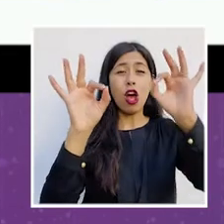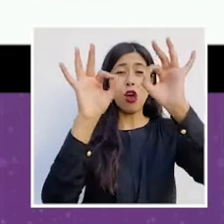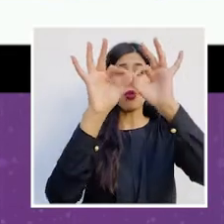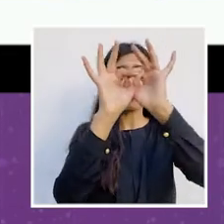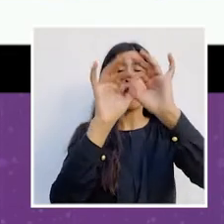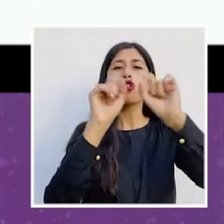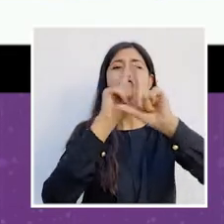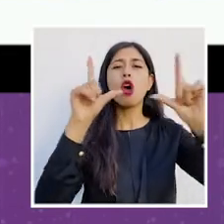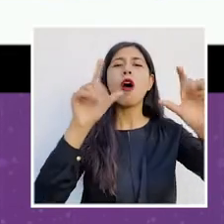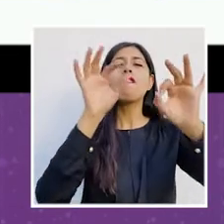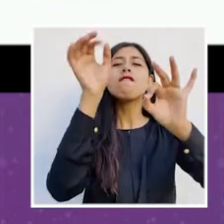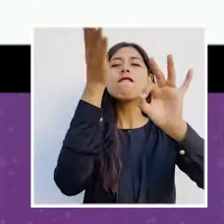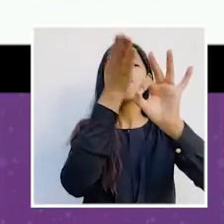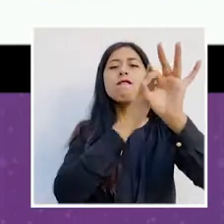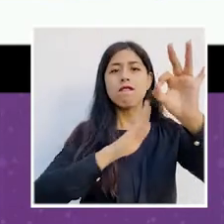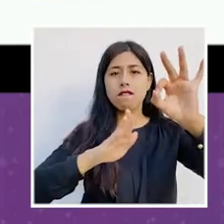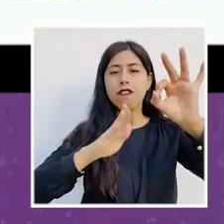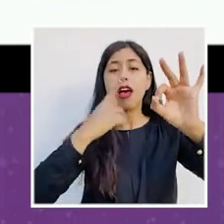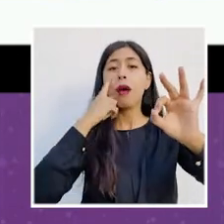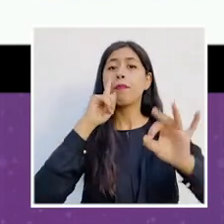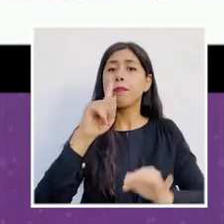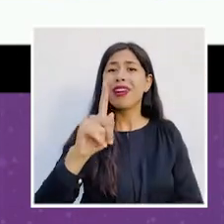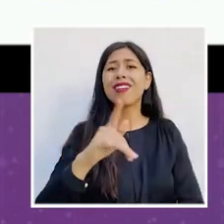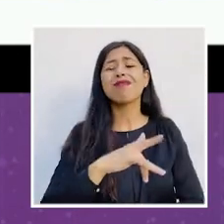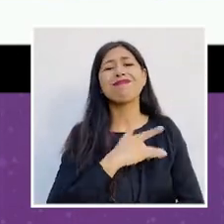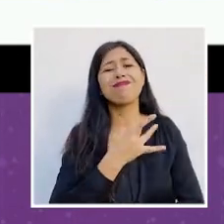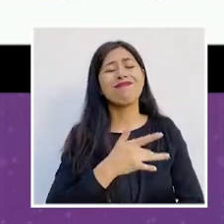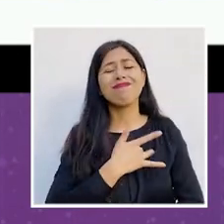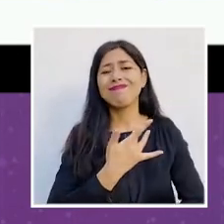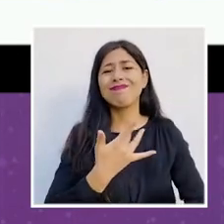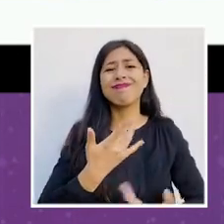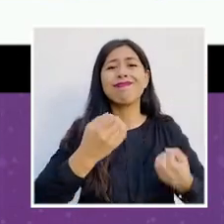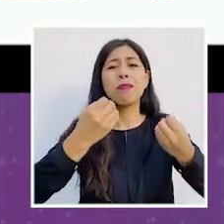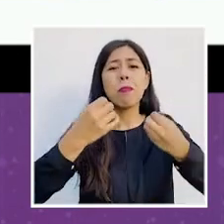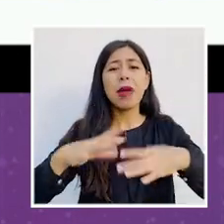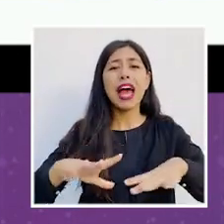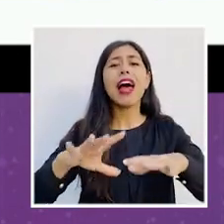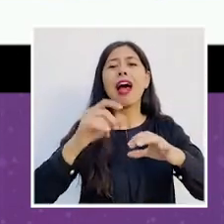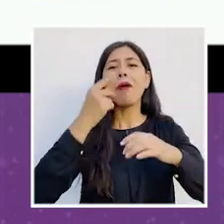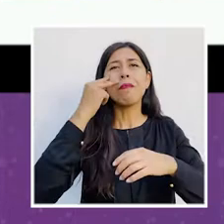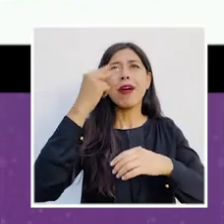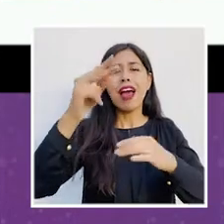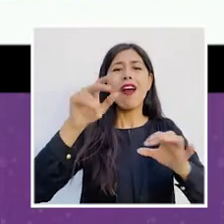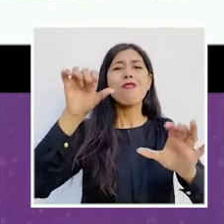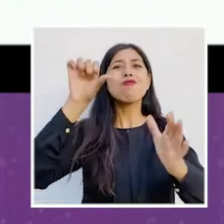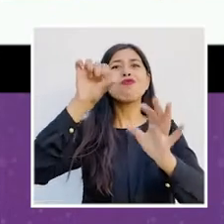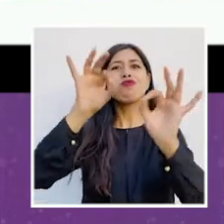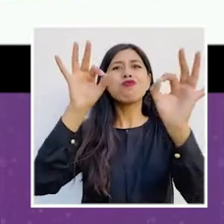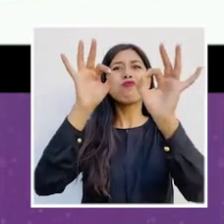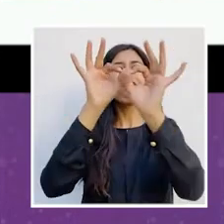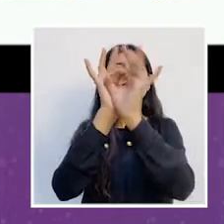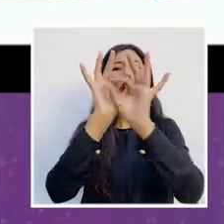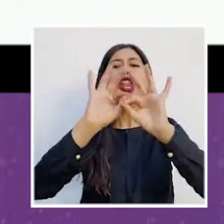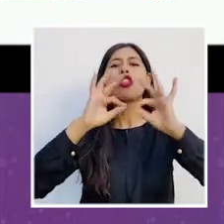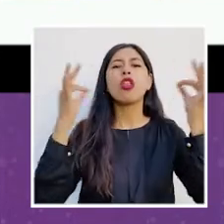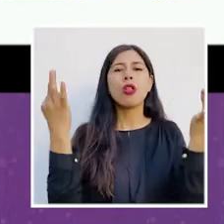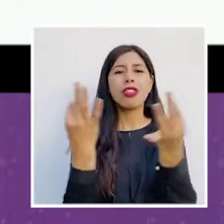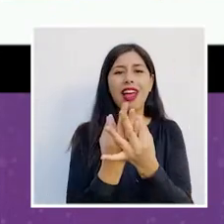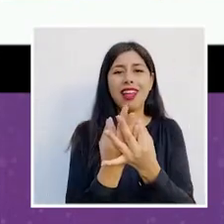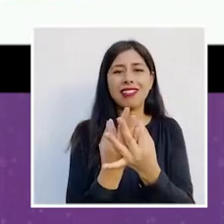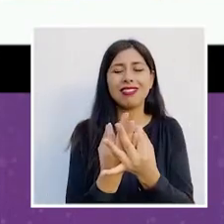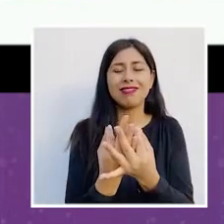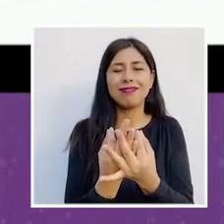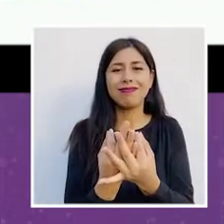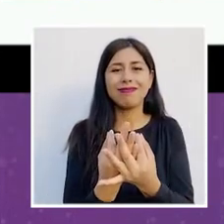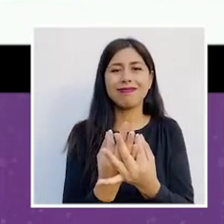Sol le falta un pedazo. Pero se van a perder, lamentablemente, la posibilidad de ver la parte central del eclipse, que es